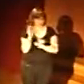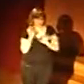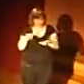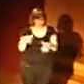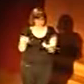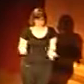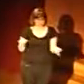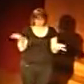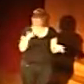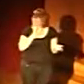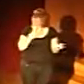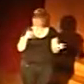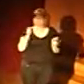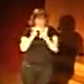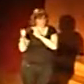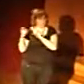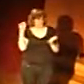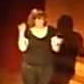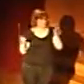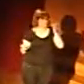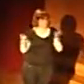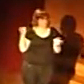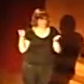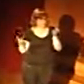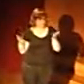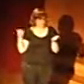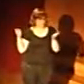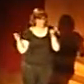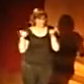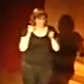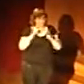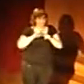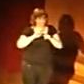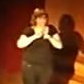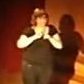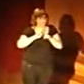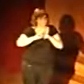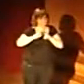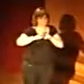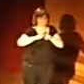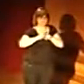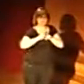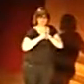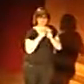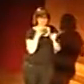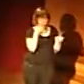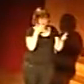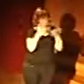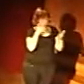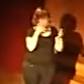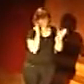quiero poner simplemente para para comparación un tipo de repertorio que funcionaba muchísimo entre los